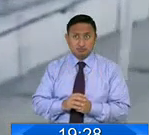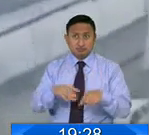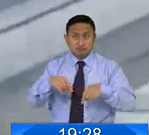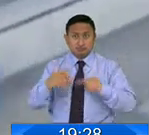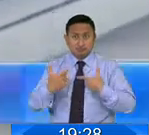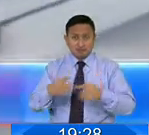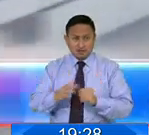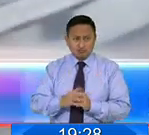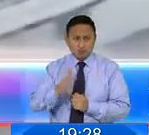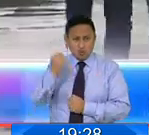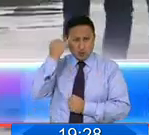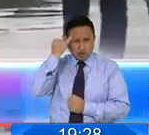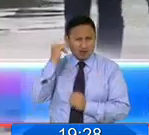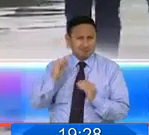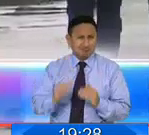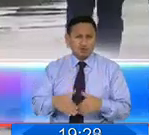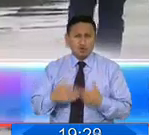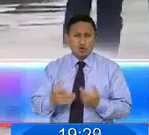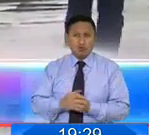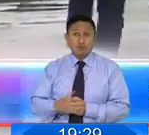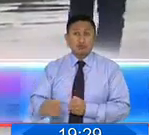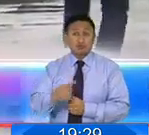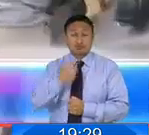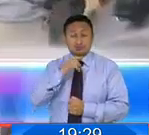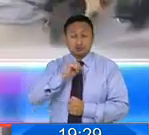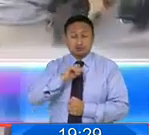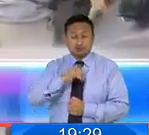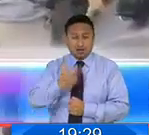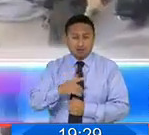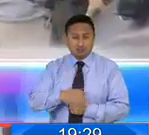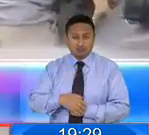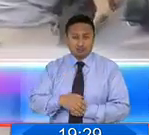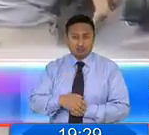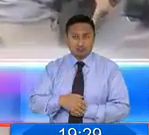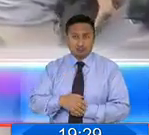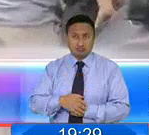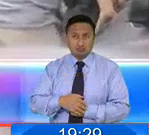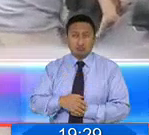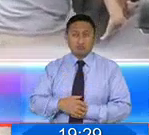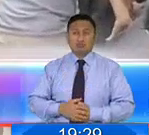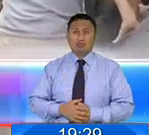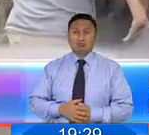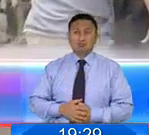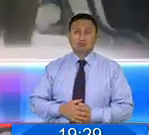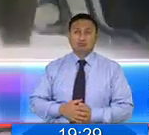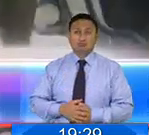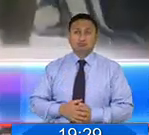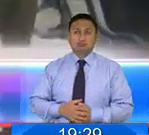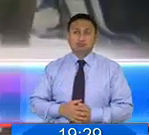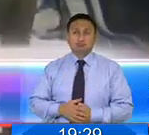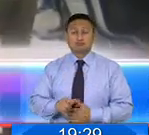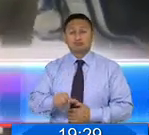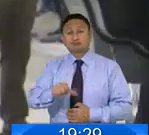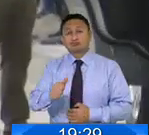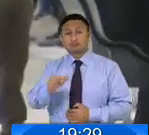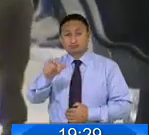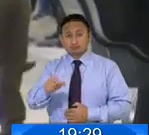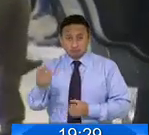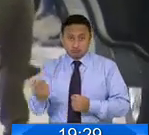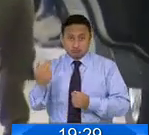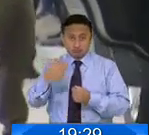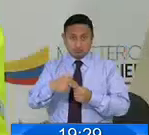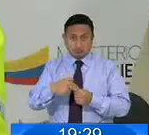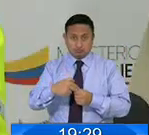una hipótesis sobre la cual aspiran tener certezas, afirman. Es decir, la participación de intermediarios en la